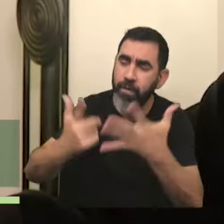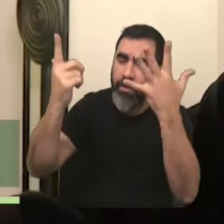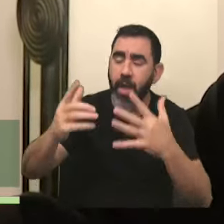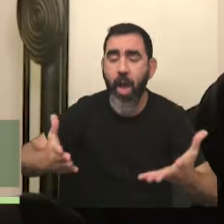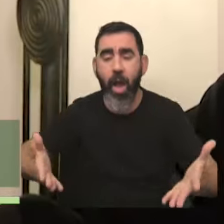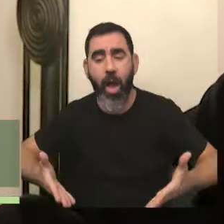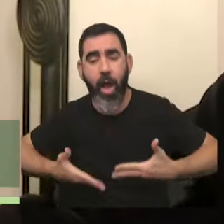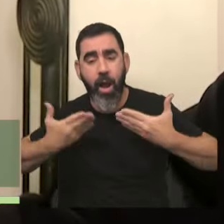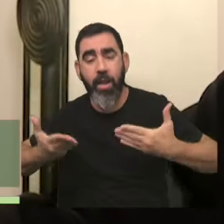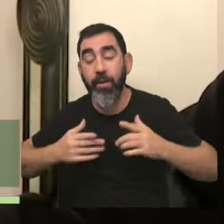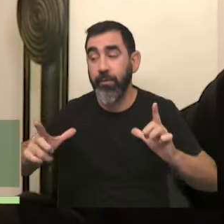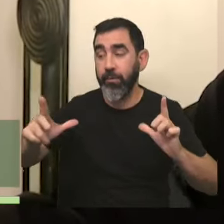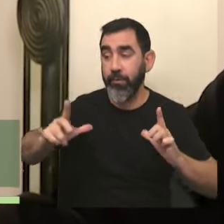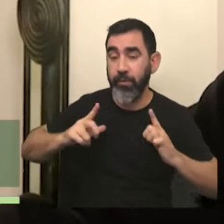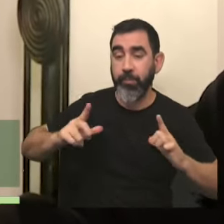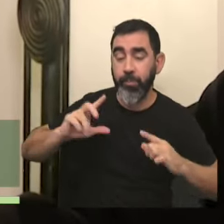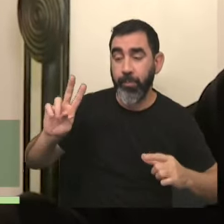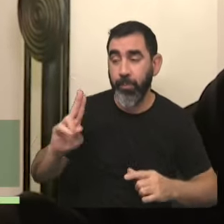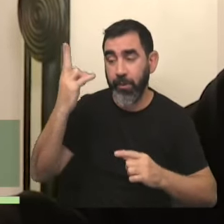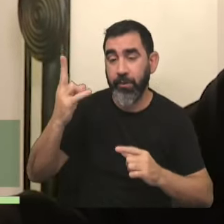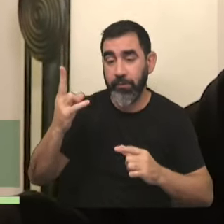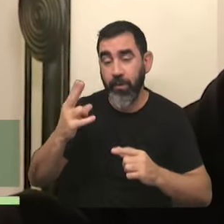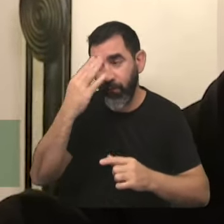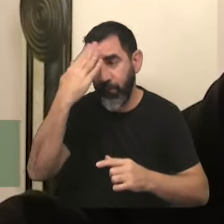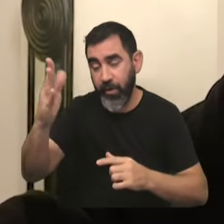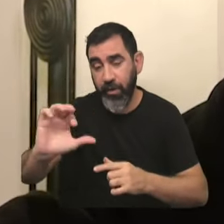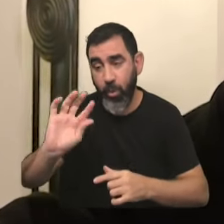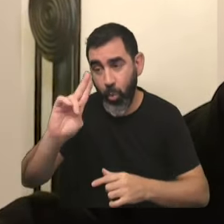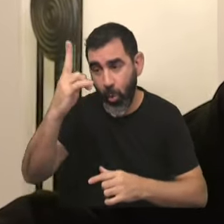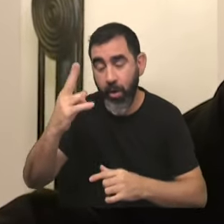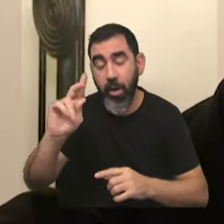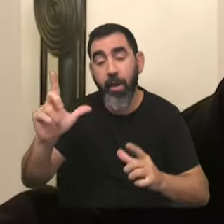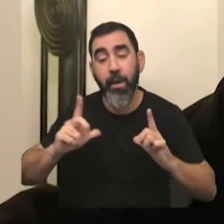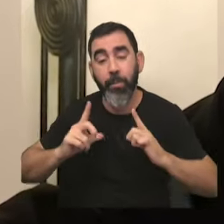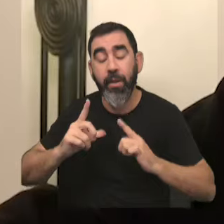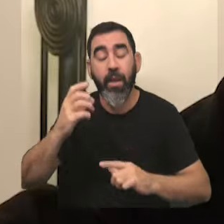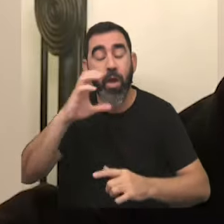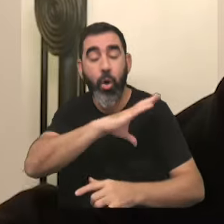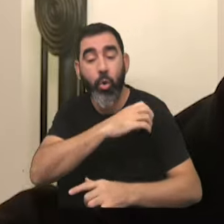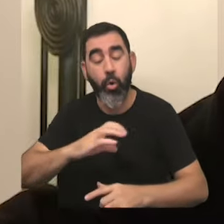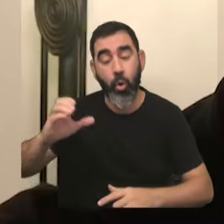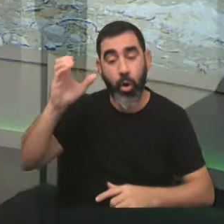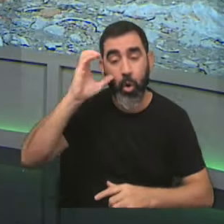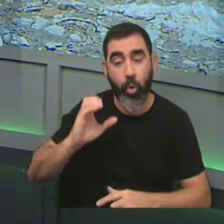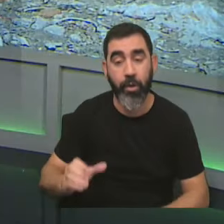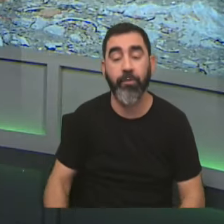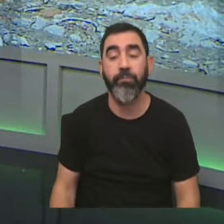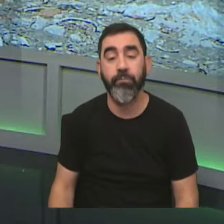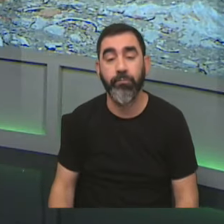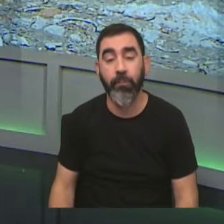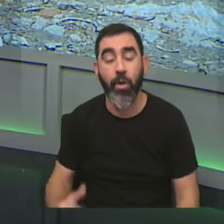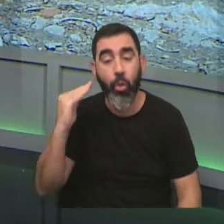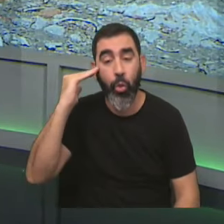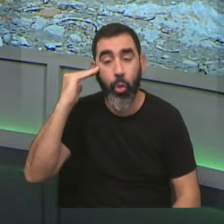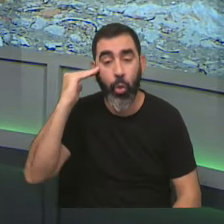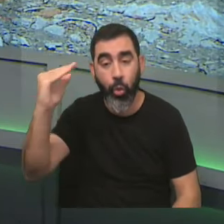alegría la esperanza en el Uruguay es el frente amplio la esperanza del Uruguay son yamandú y Carolina la docente